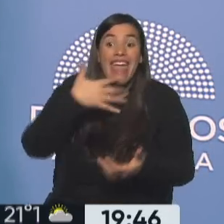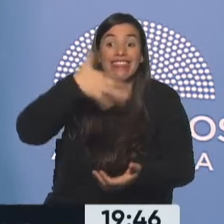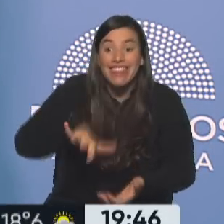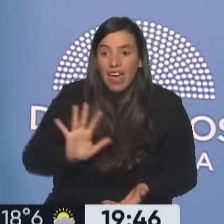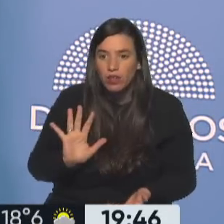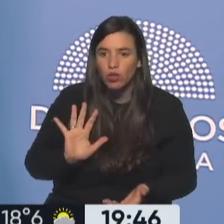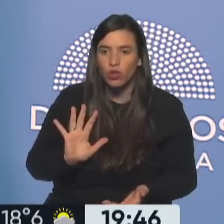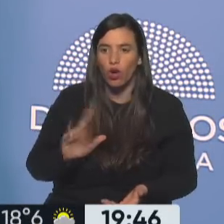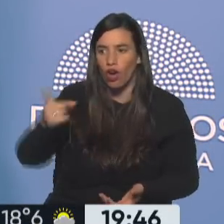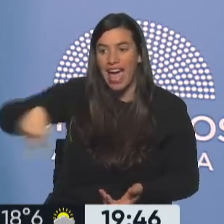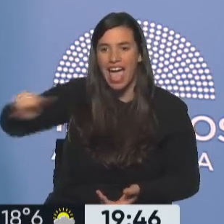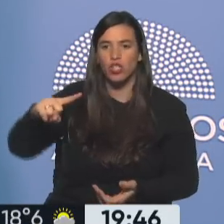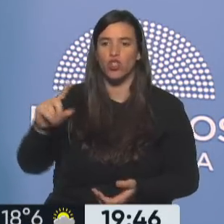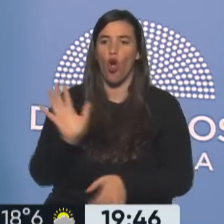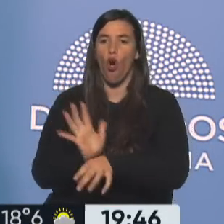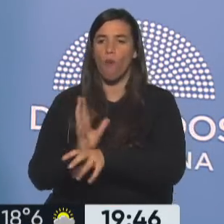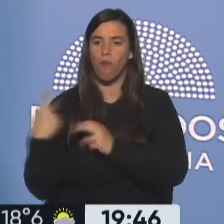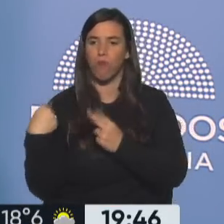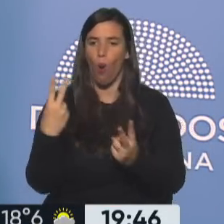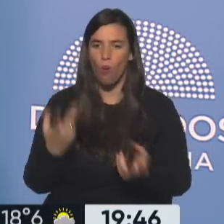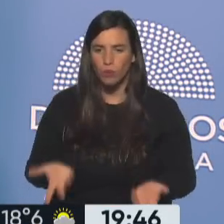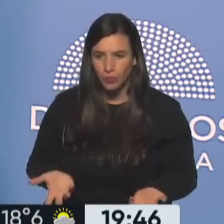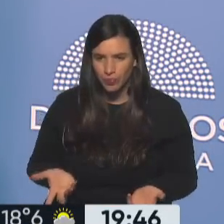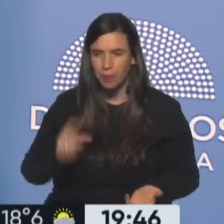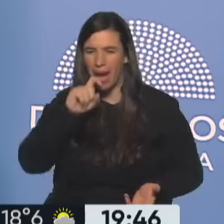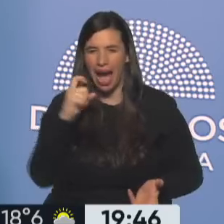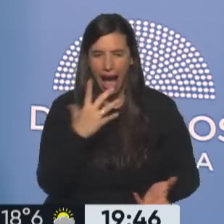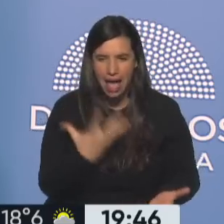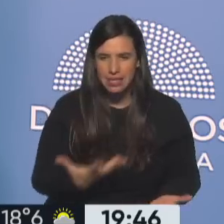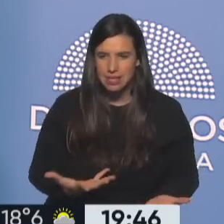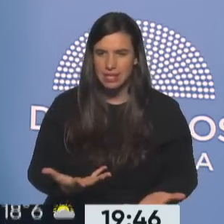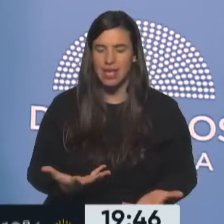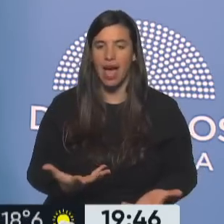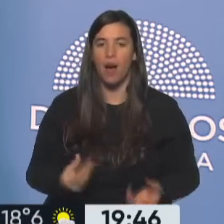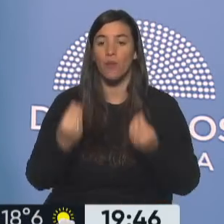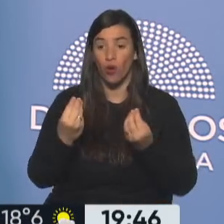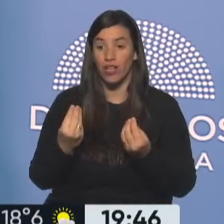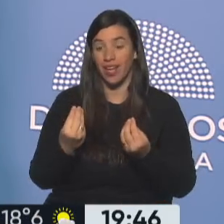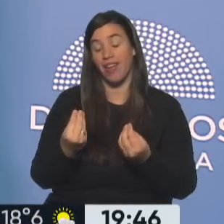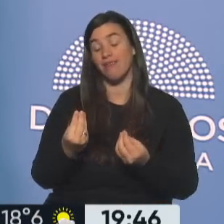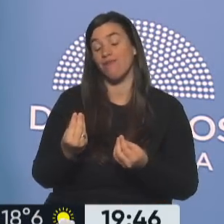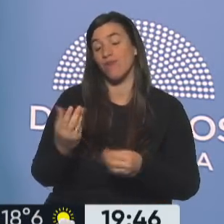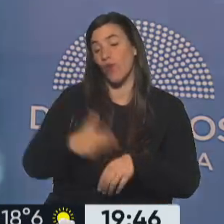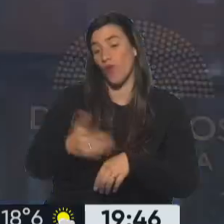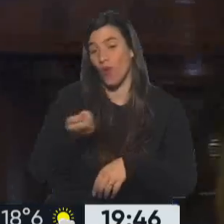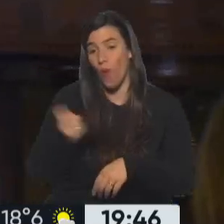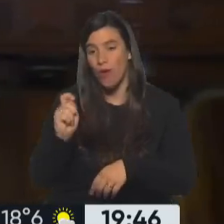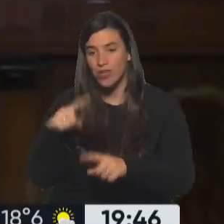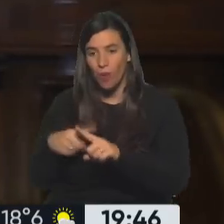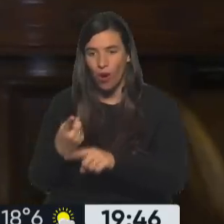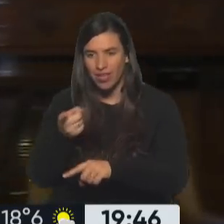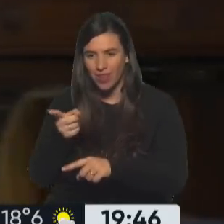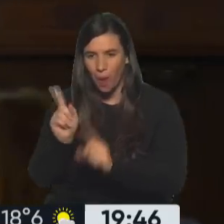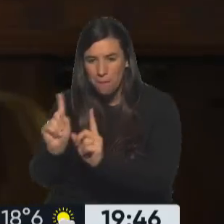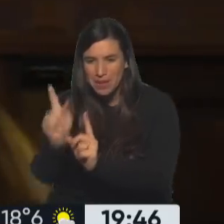primer lugar, precisamente porque se lleva adelante este juicio político respecto a estos miembros de la Corte. En segundo lugar,